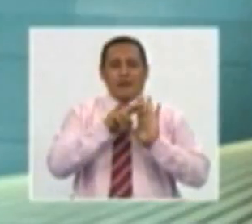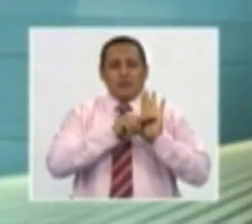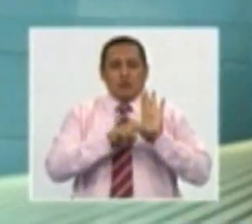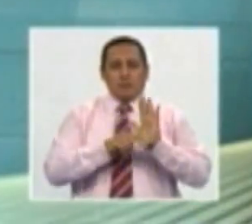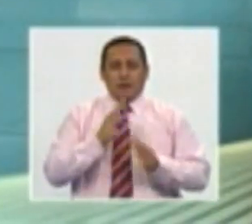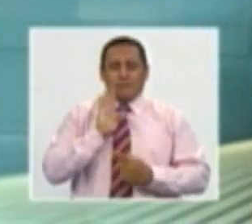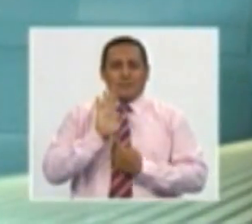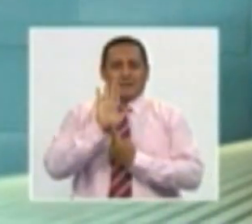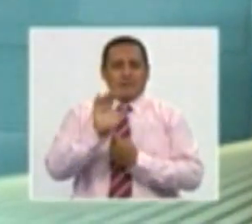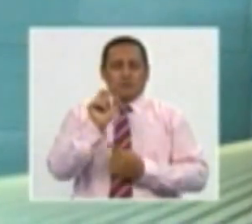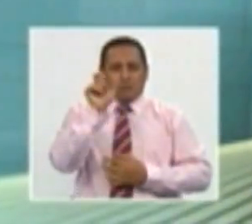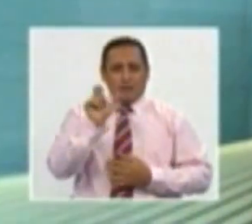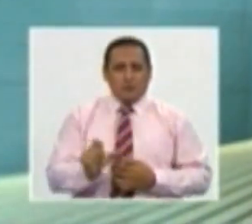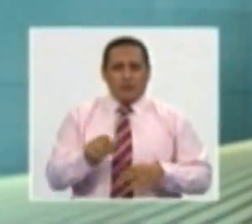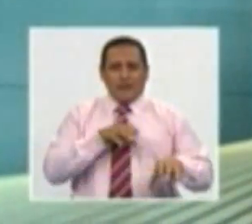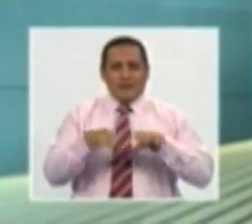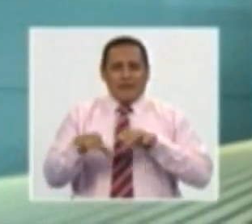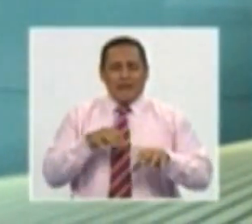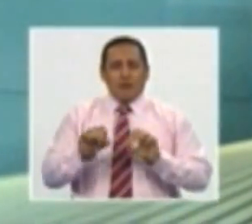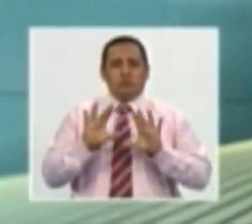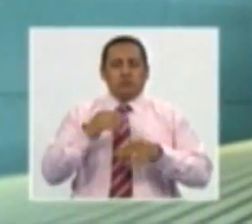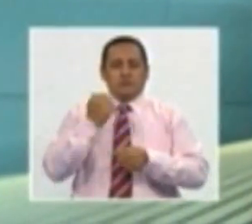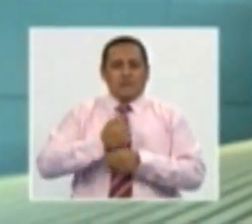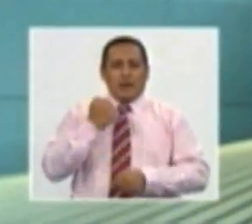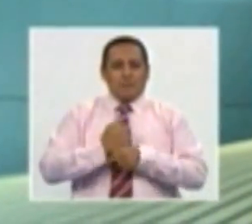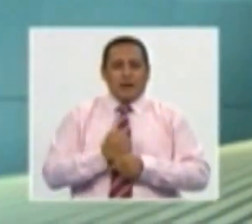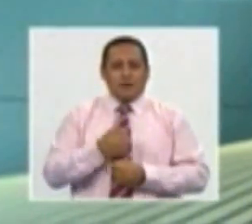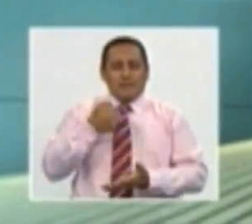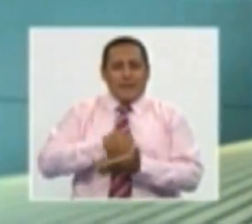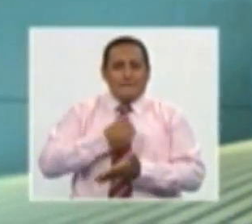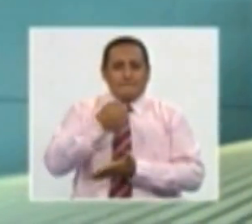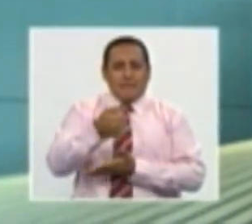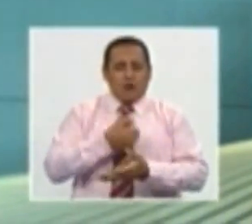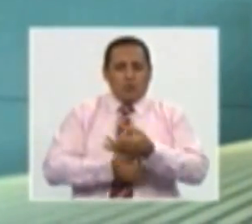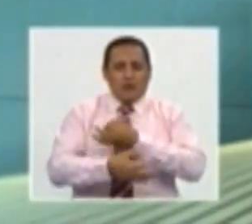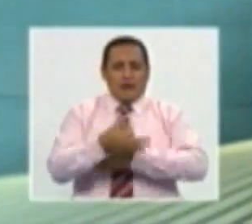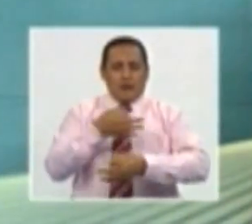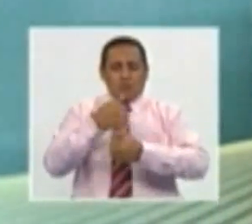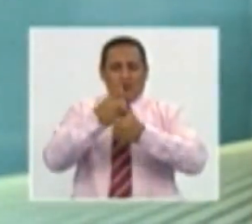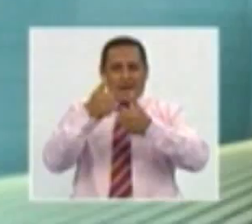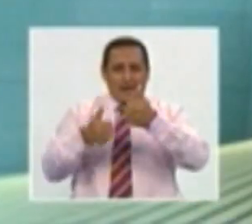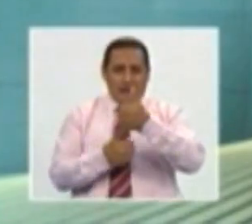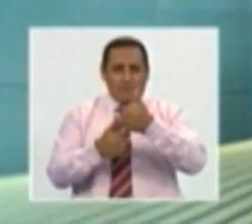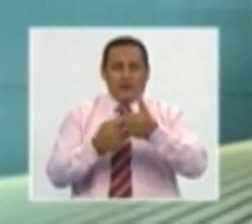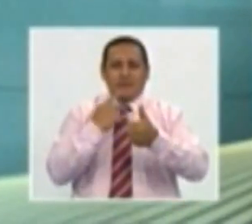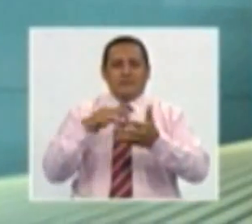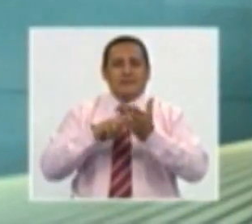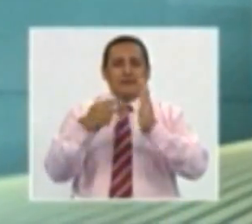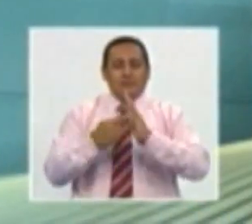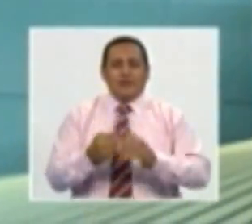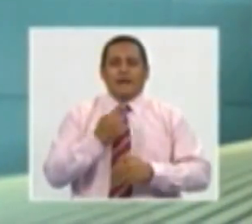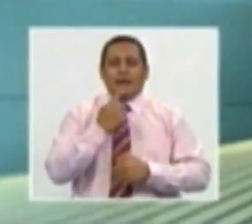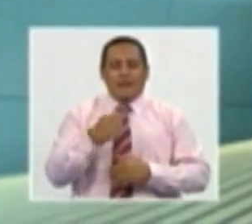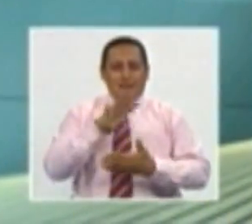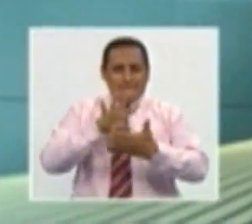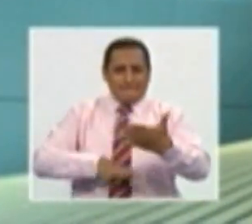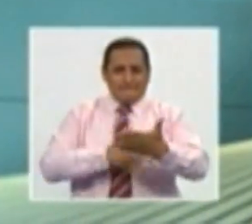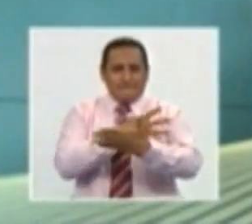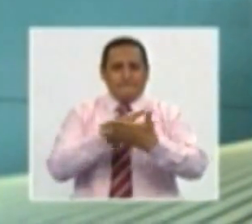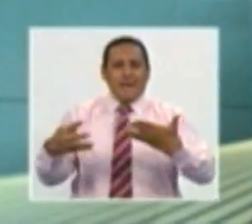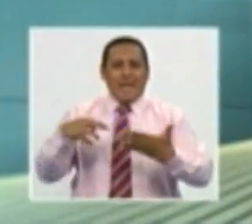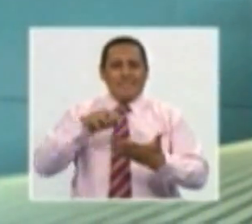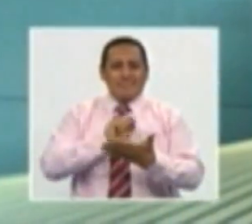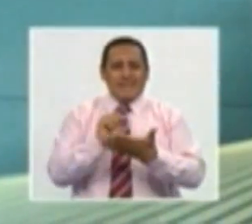norma establece que la persona que realiza una actividad remunerada y subordinada tendría que estar en